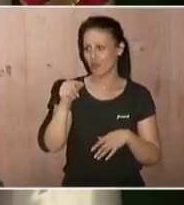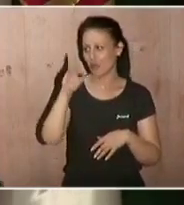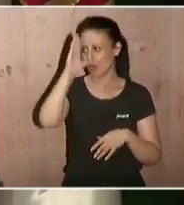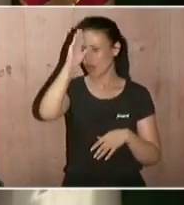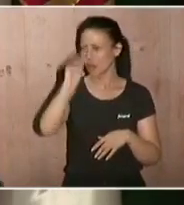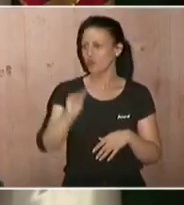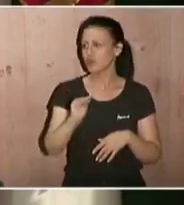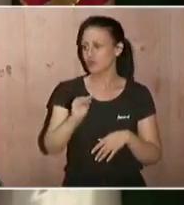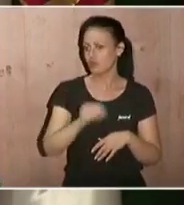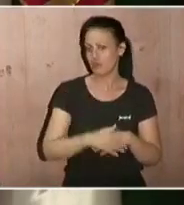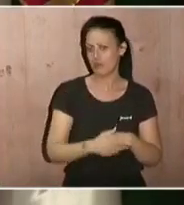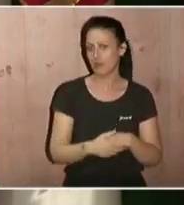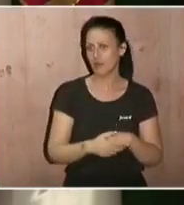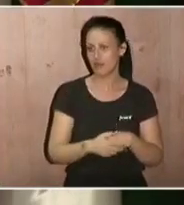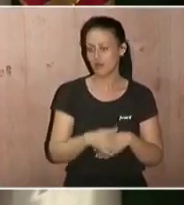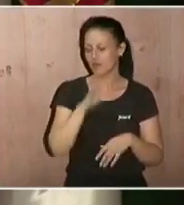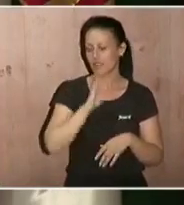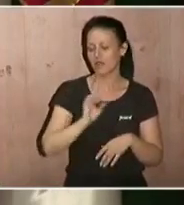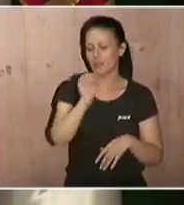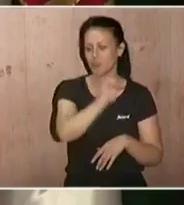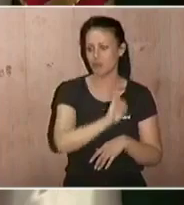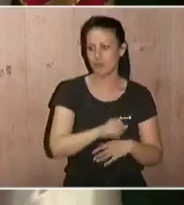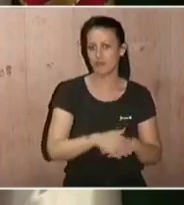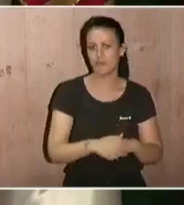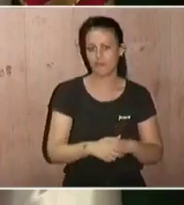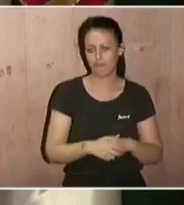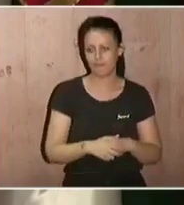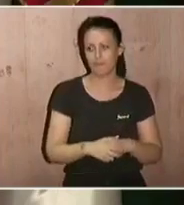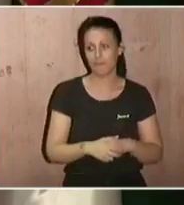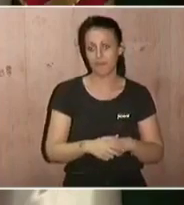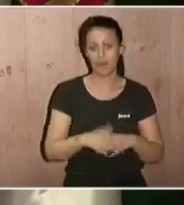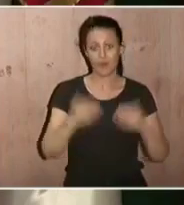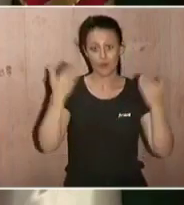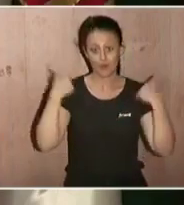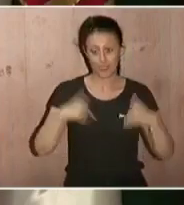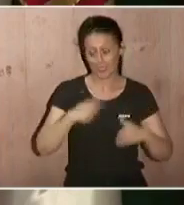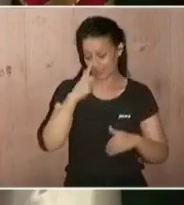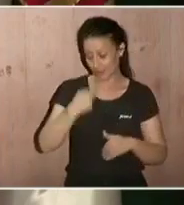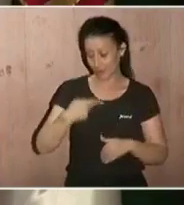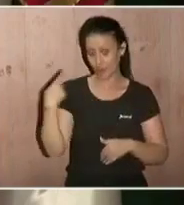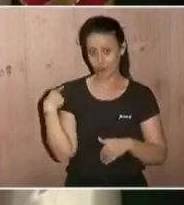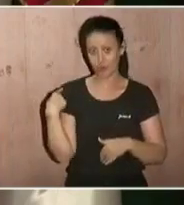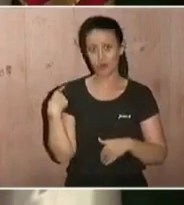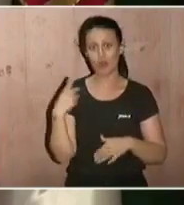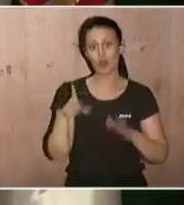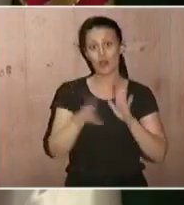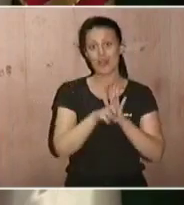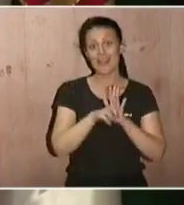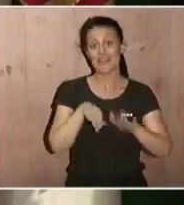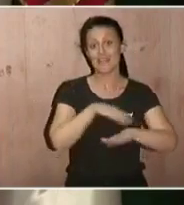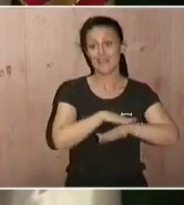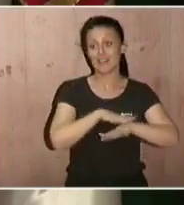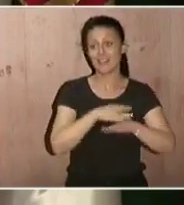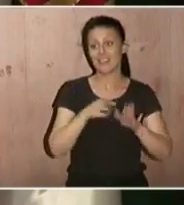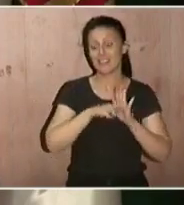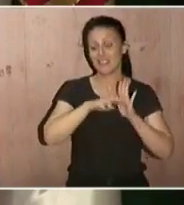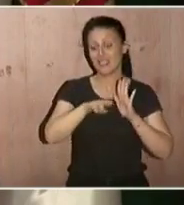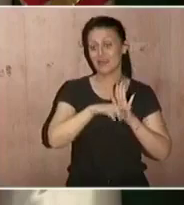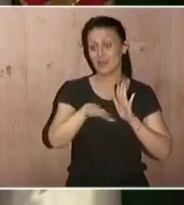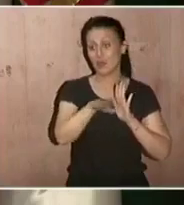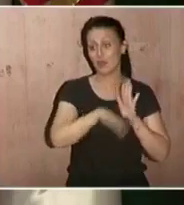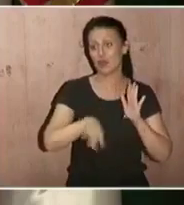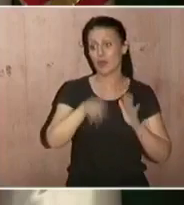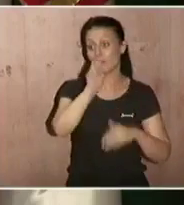realmente maravillosa. Tras haberse aprobado el año anterior la ley de bases del régimen local, del 85,